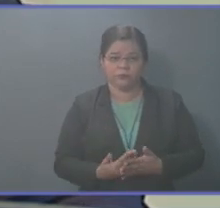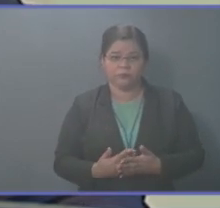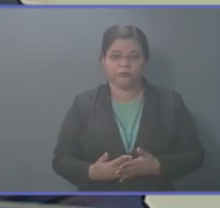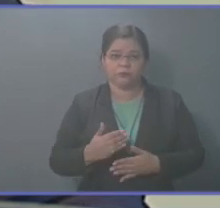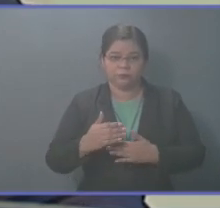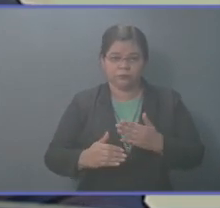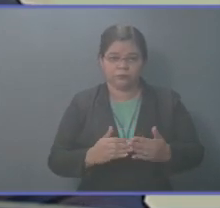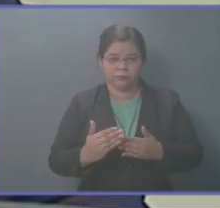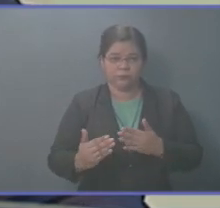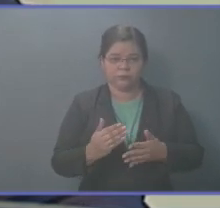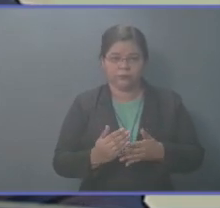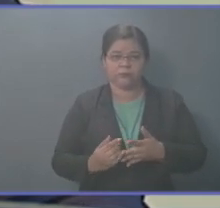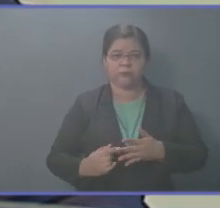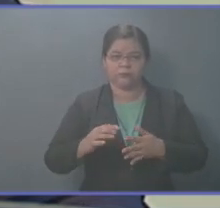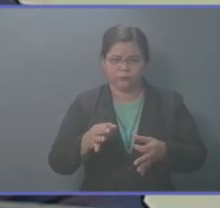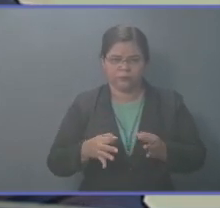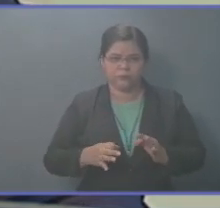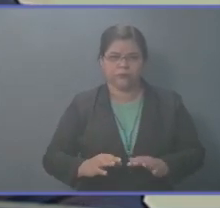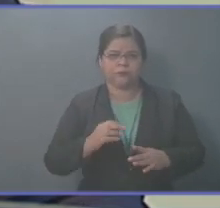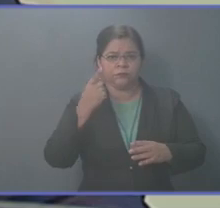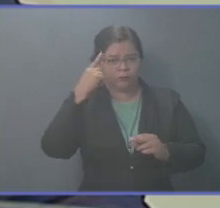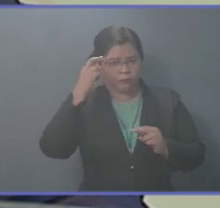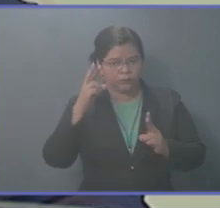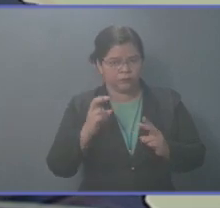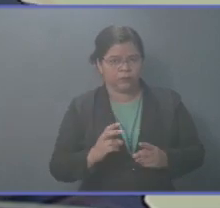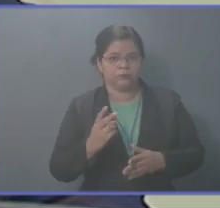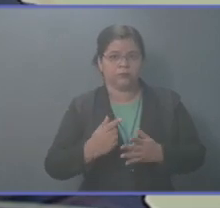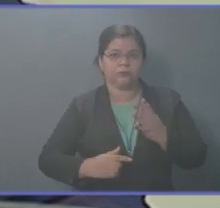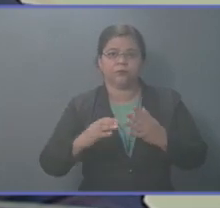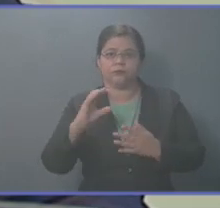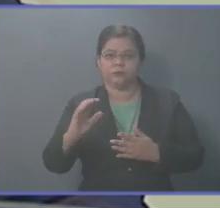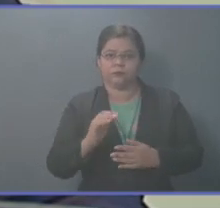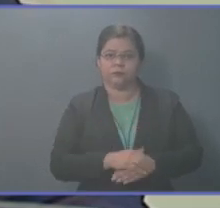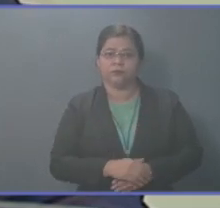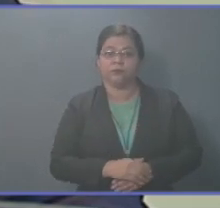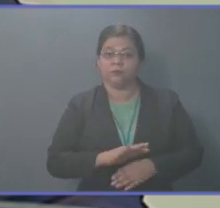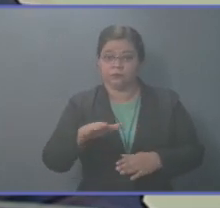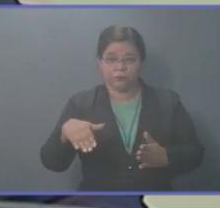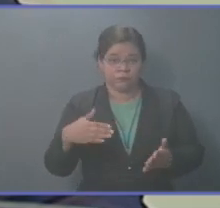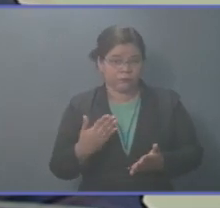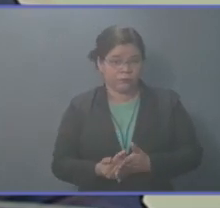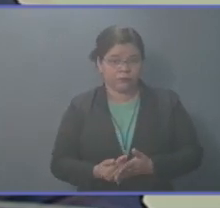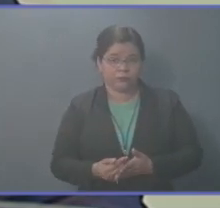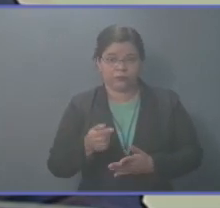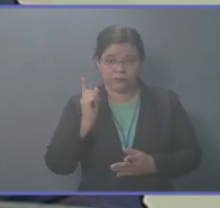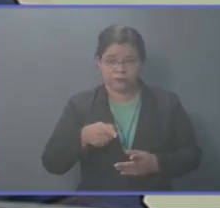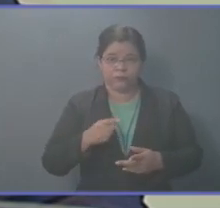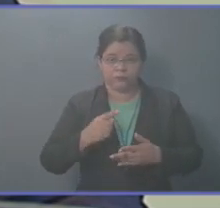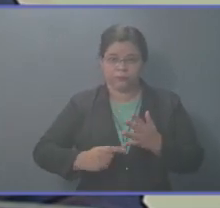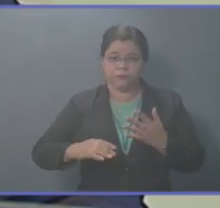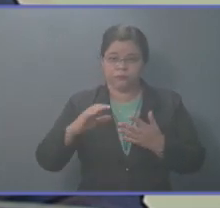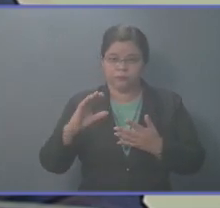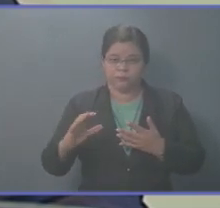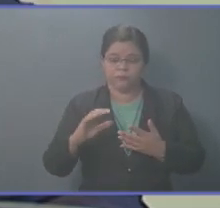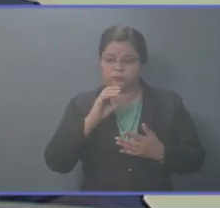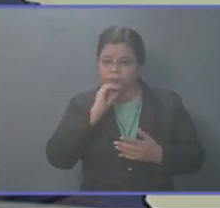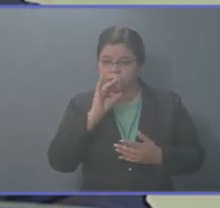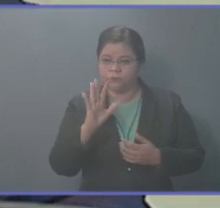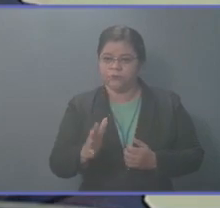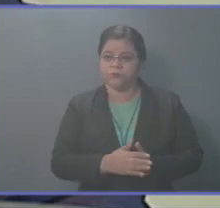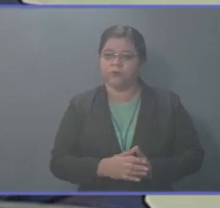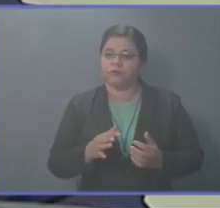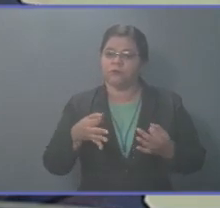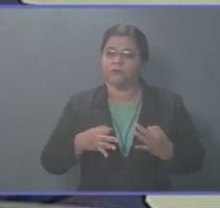transgresores y sustituyéndolos de forma prevista por la Constitución. La ruptura del orden constitucional solo se produce cuando se transgrede de forma